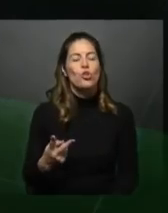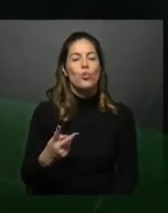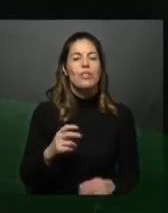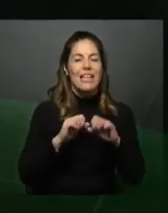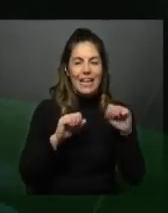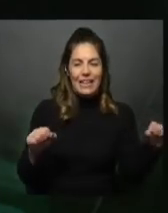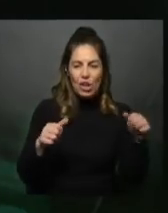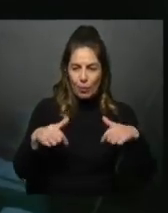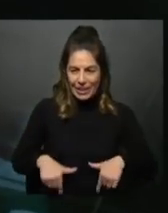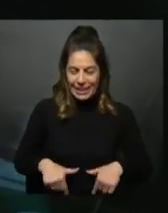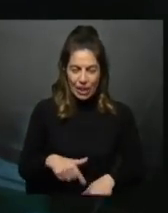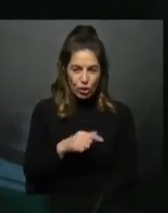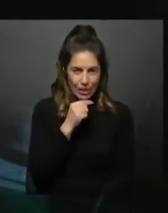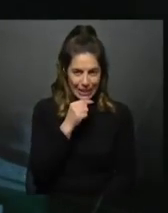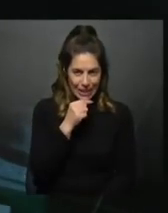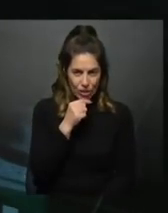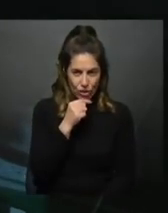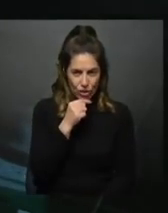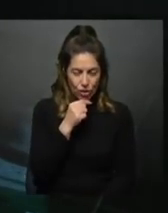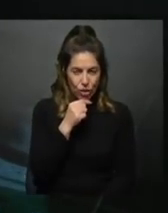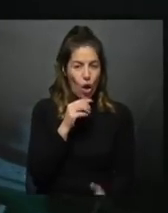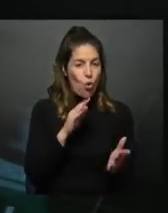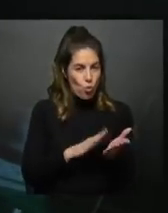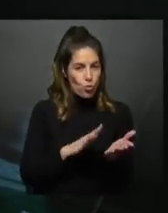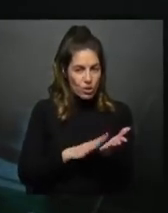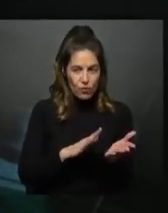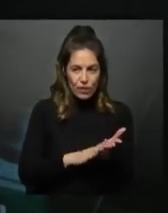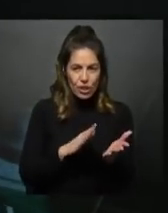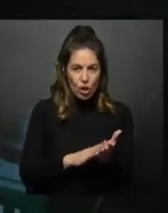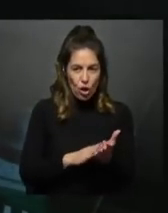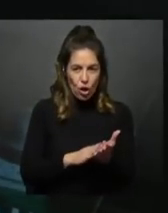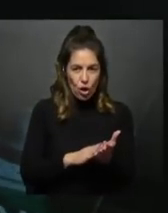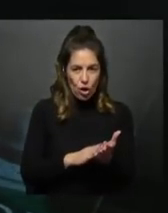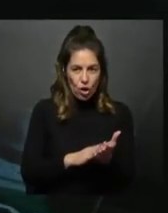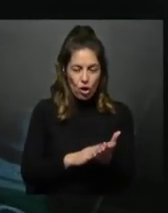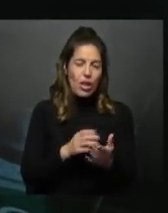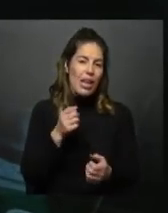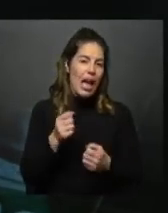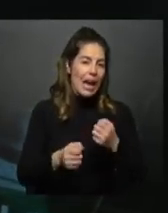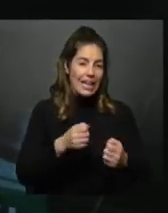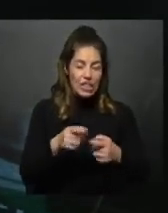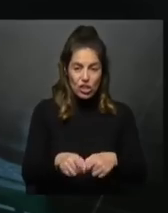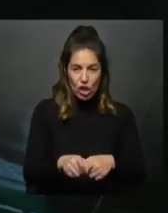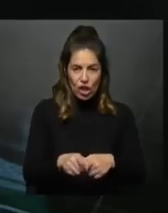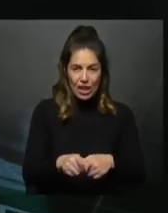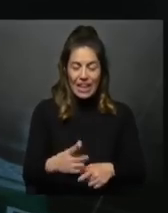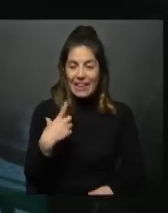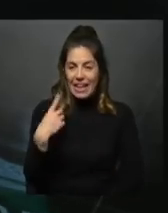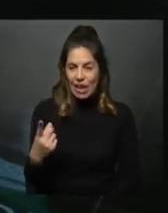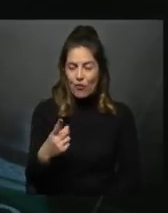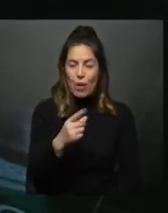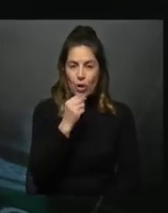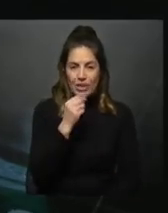interior y Guillermo Massiel justificó la agresión del jefe de policía de Maldonado Herodes